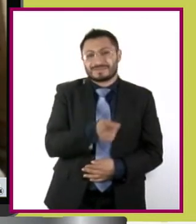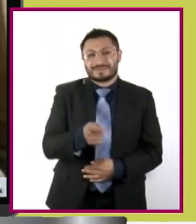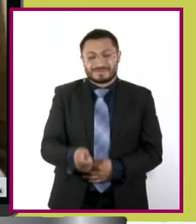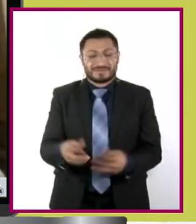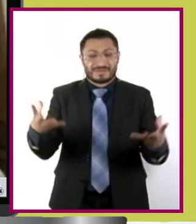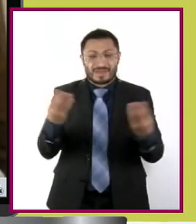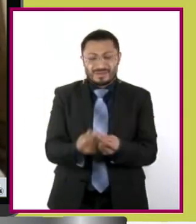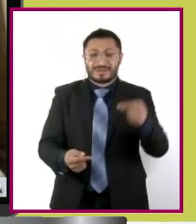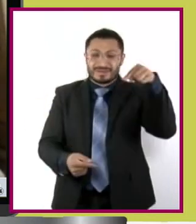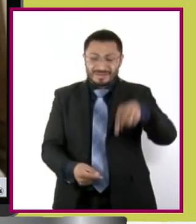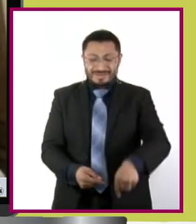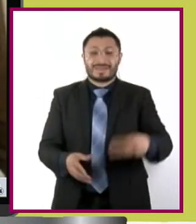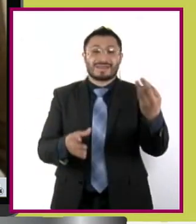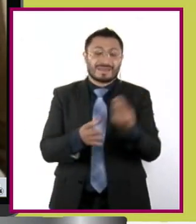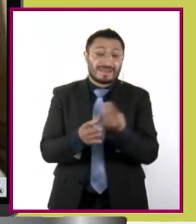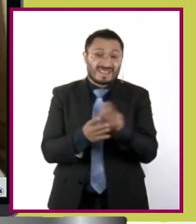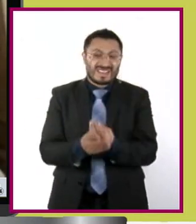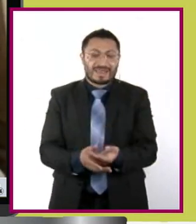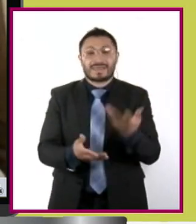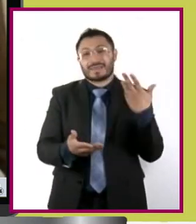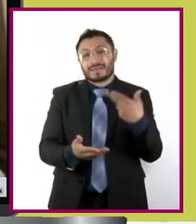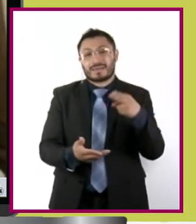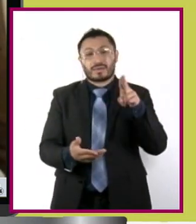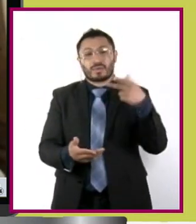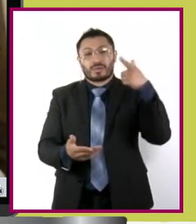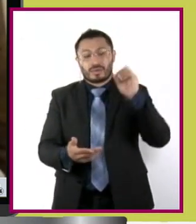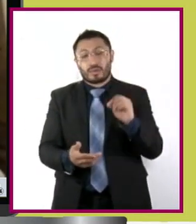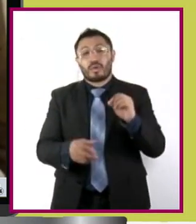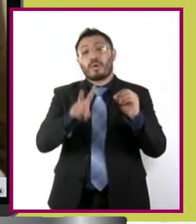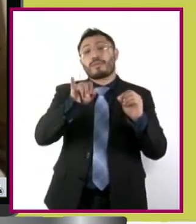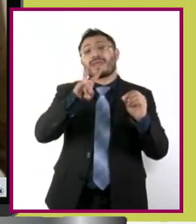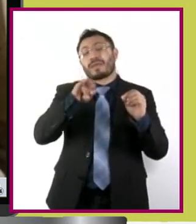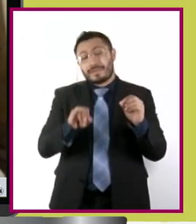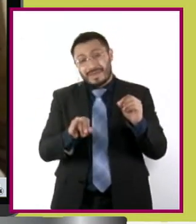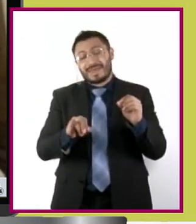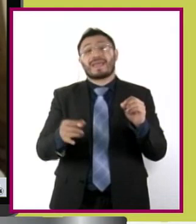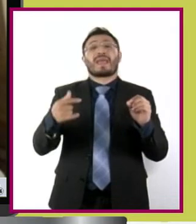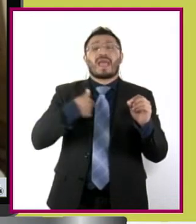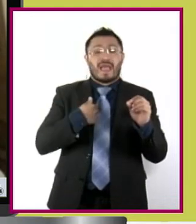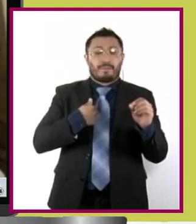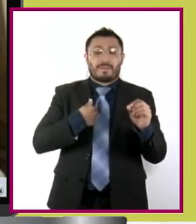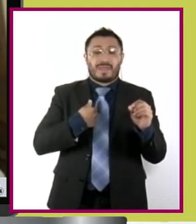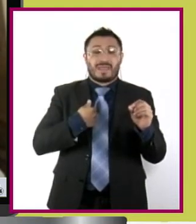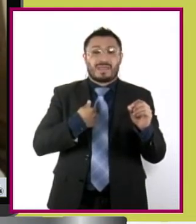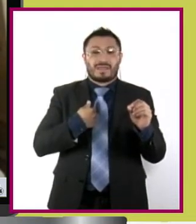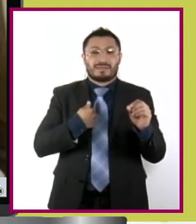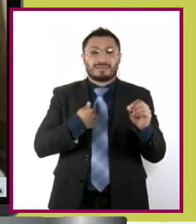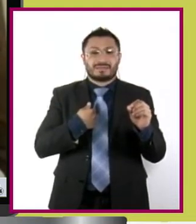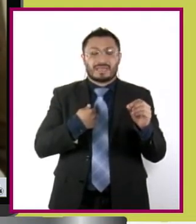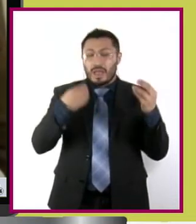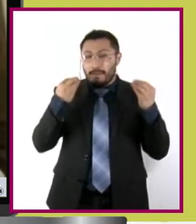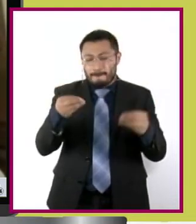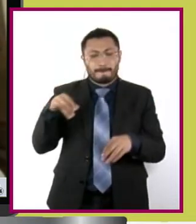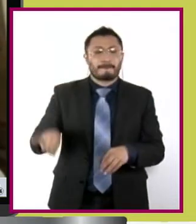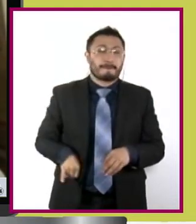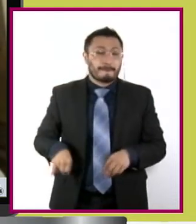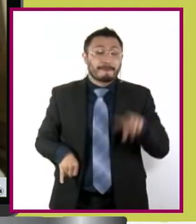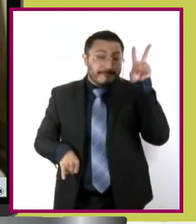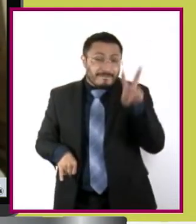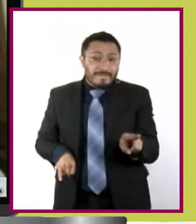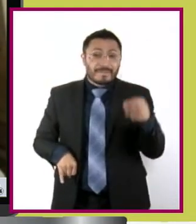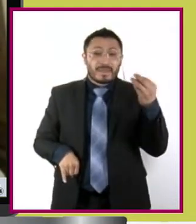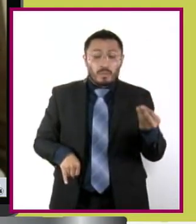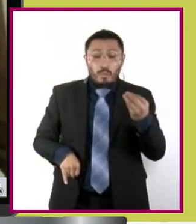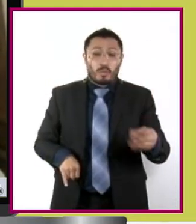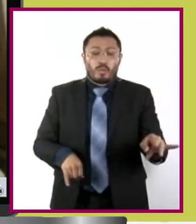estar con ustedes en el programa, Hugo, Viviana. A mí me resulta muy interesante y es de